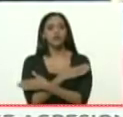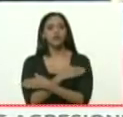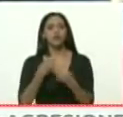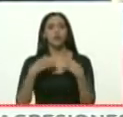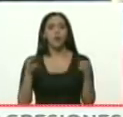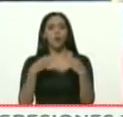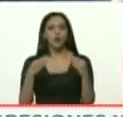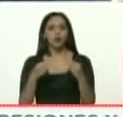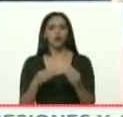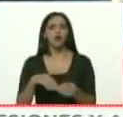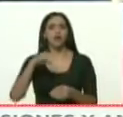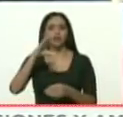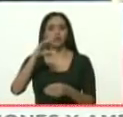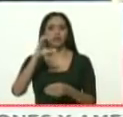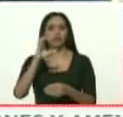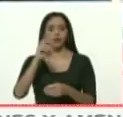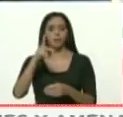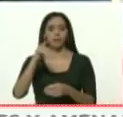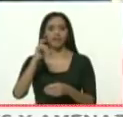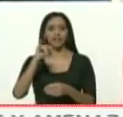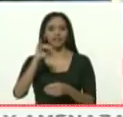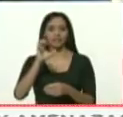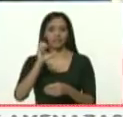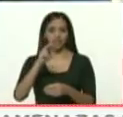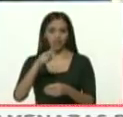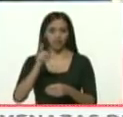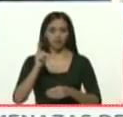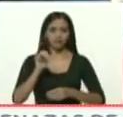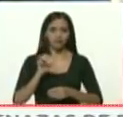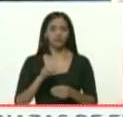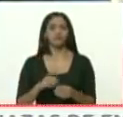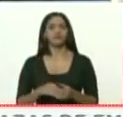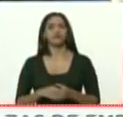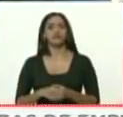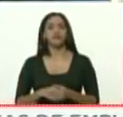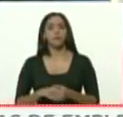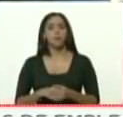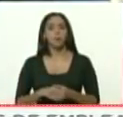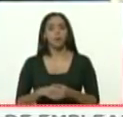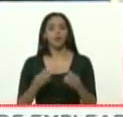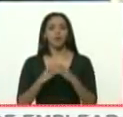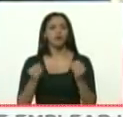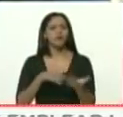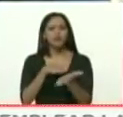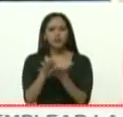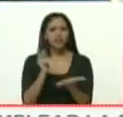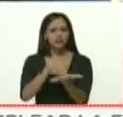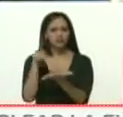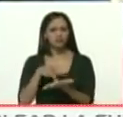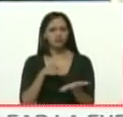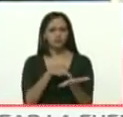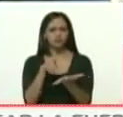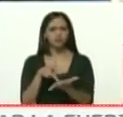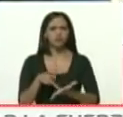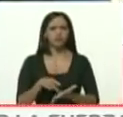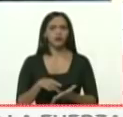por su experiencia, su conocimiento y su destreza y su